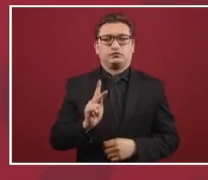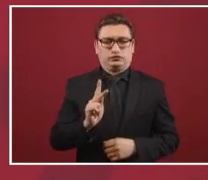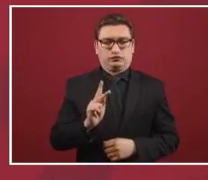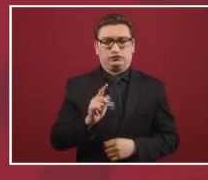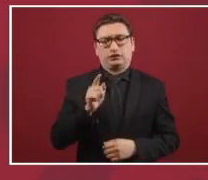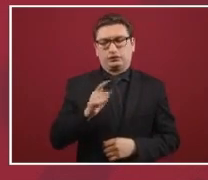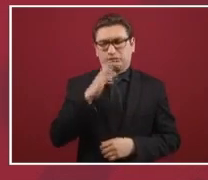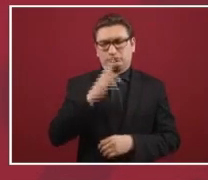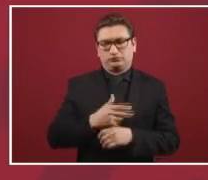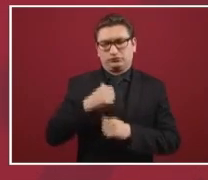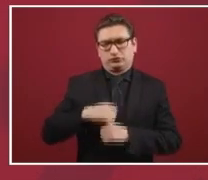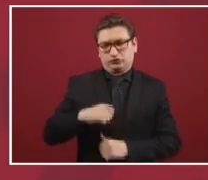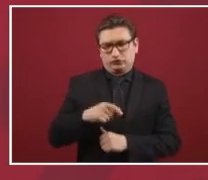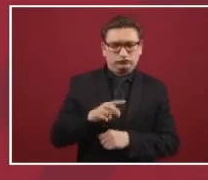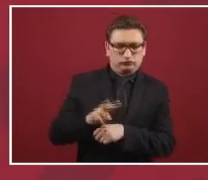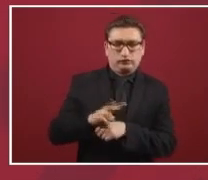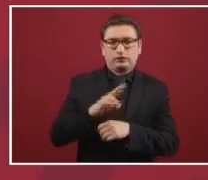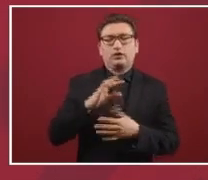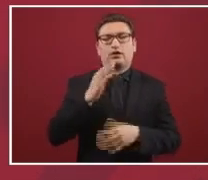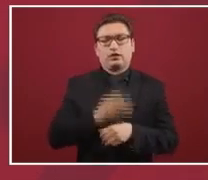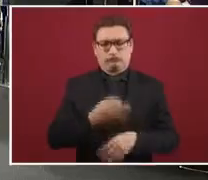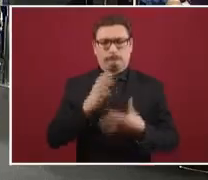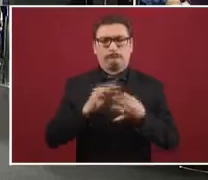para aclarar bien,